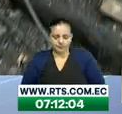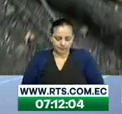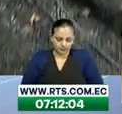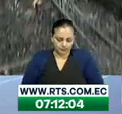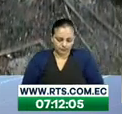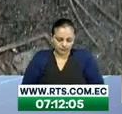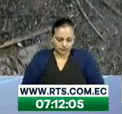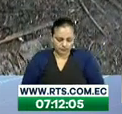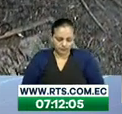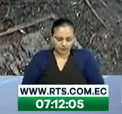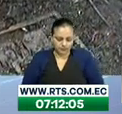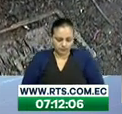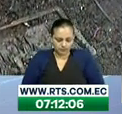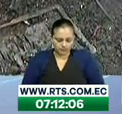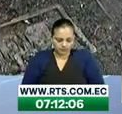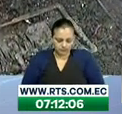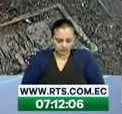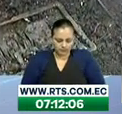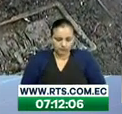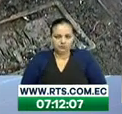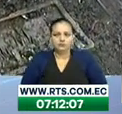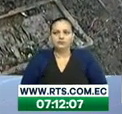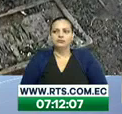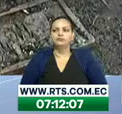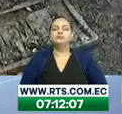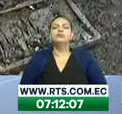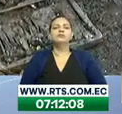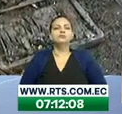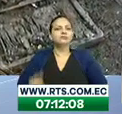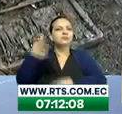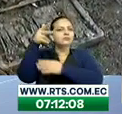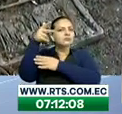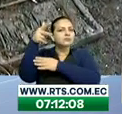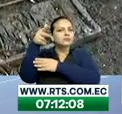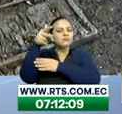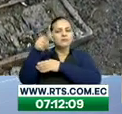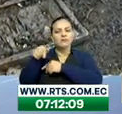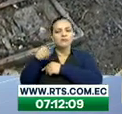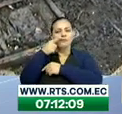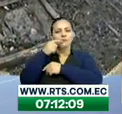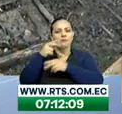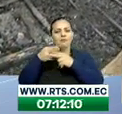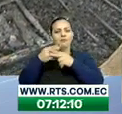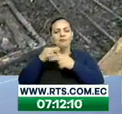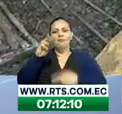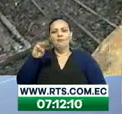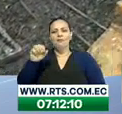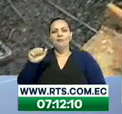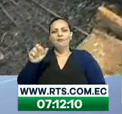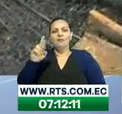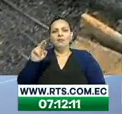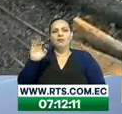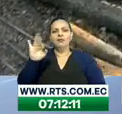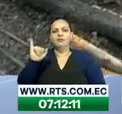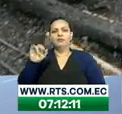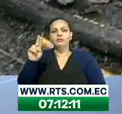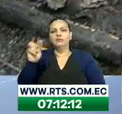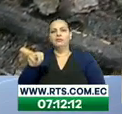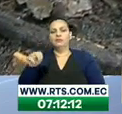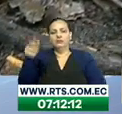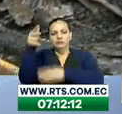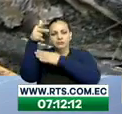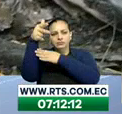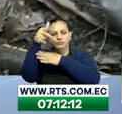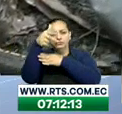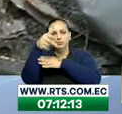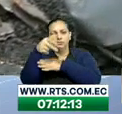las lavadoras. Martín, mira. Martín Asensio haciendo las tomas en vivo y en directo. En lo que era